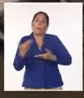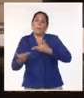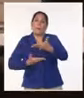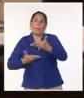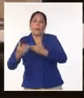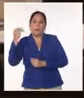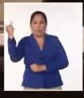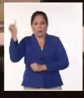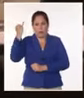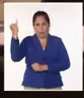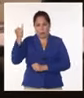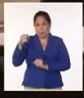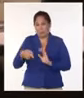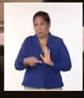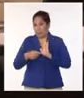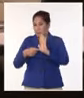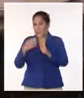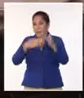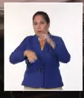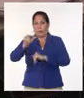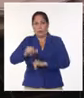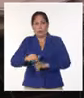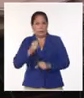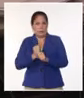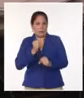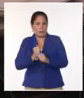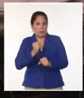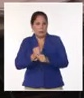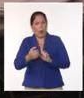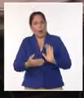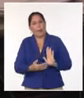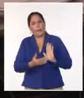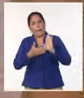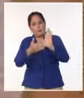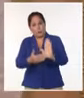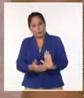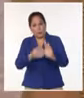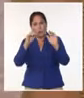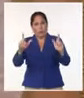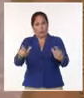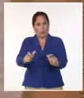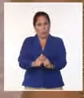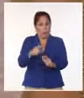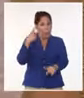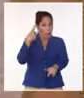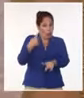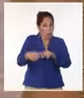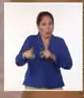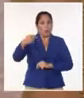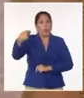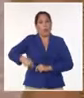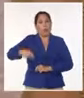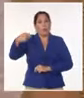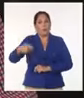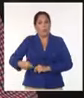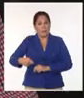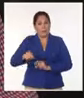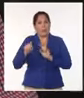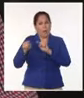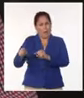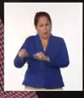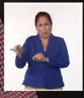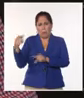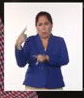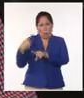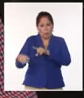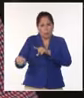internacional, presentadas por la ministra de Trabajo y Seguridad Social, Martelena Feitó Cabrera, el titular de Justicia, Óscar Silvera Martínez, y